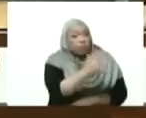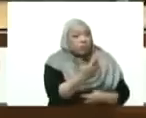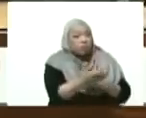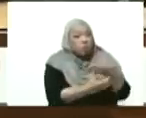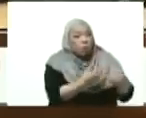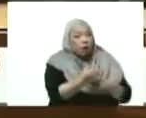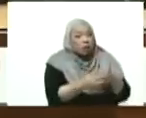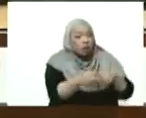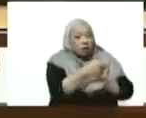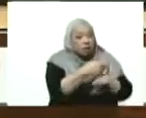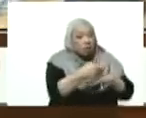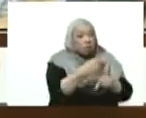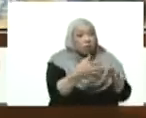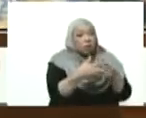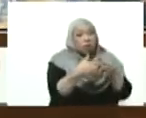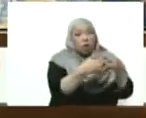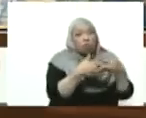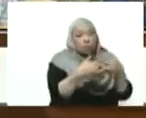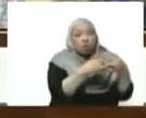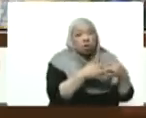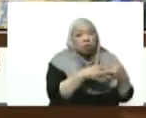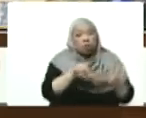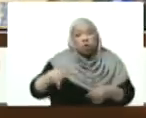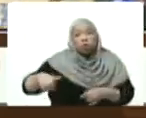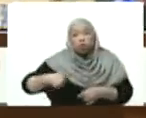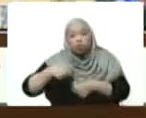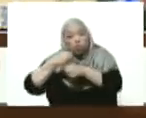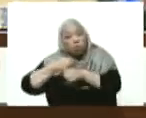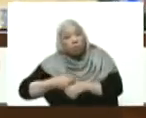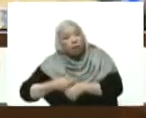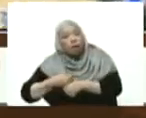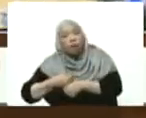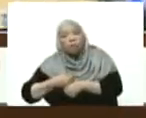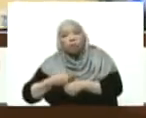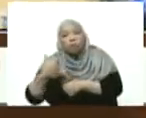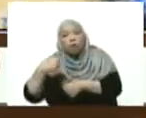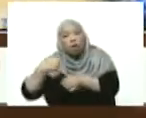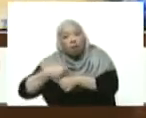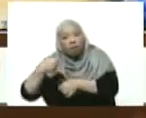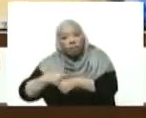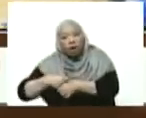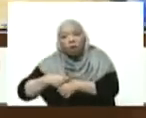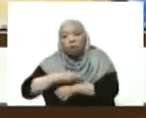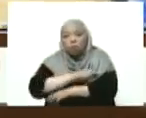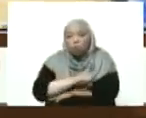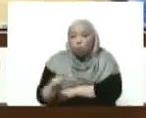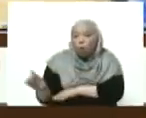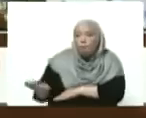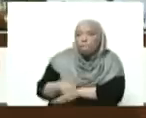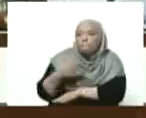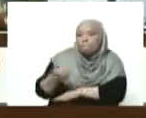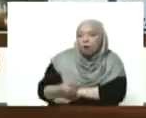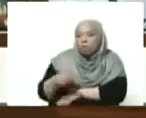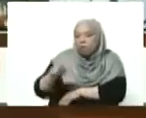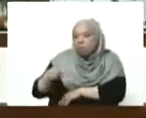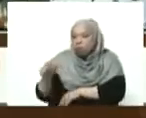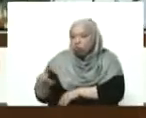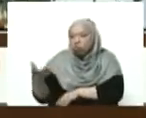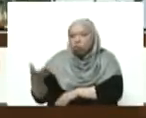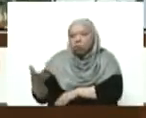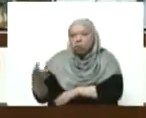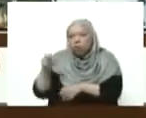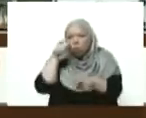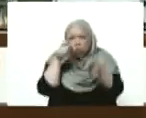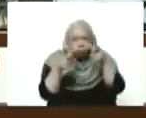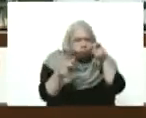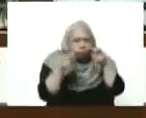alrededor de la situación para judicializar a nuestros trabajadores y a nuestras trabajadoras allá presentes, acusándolo de